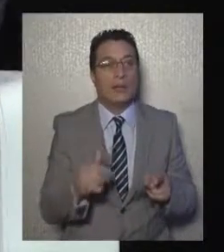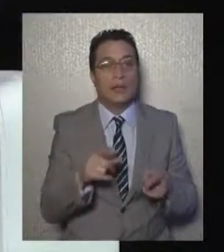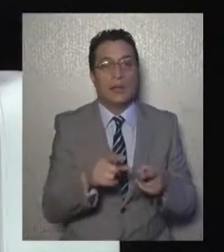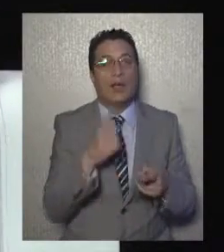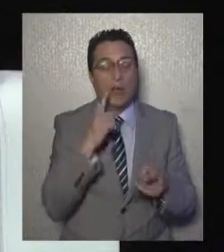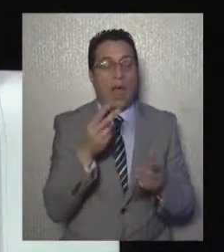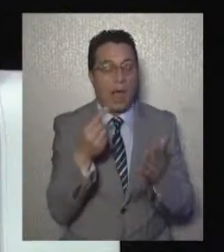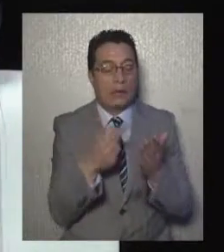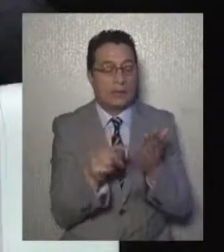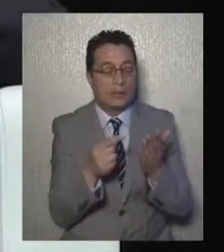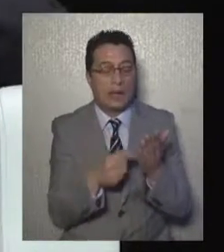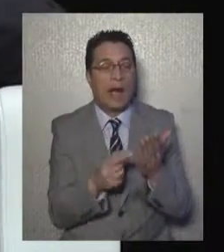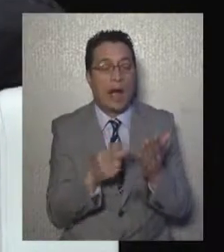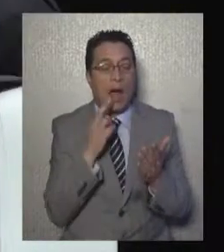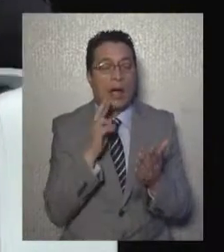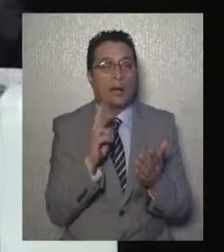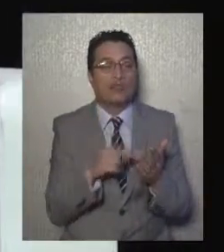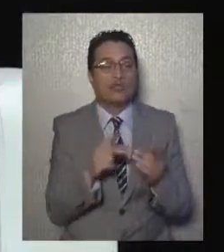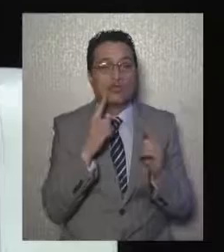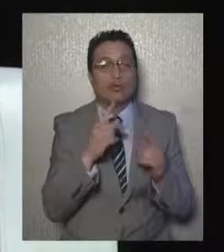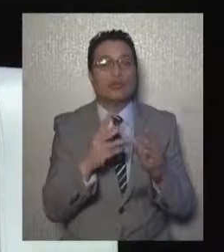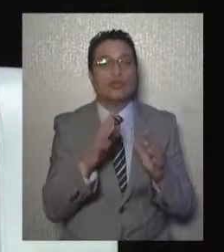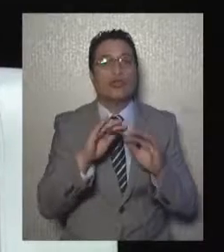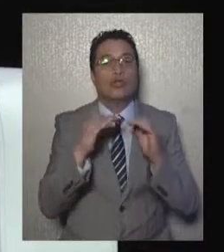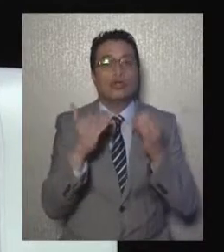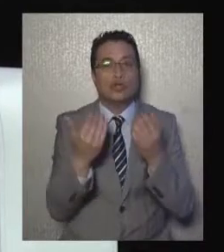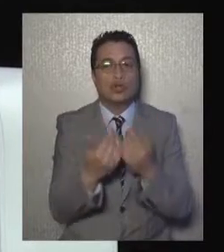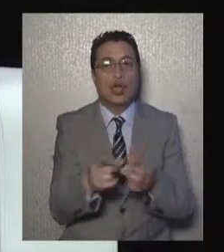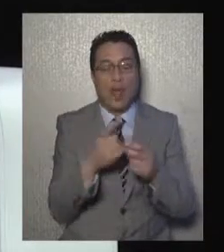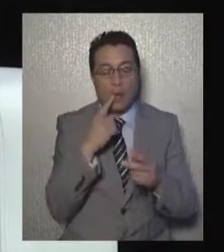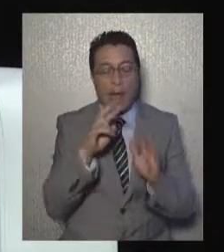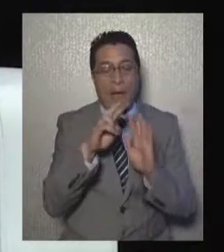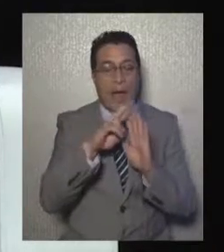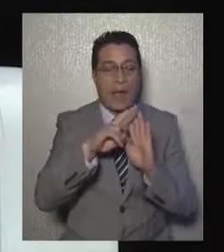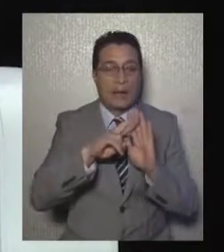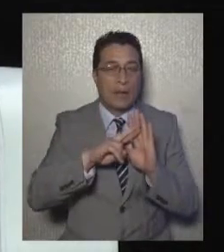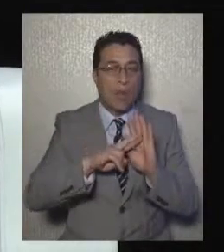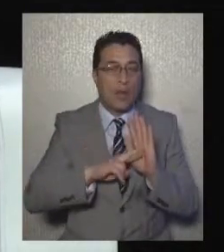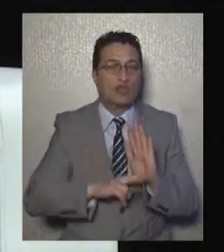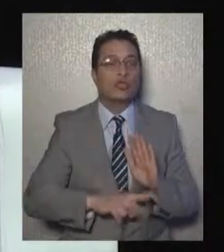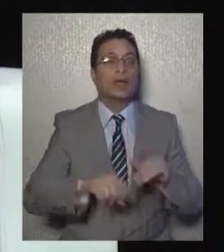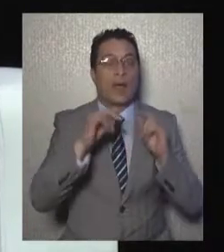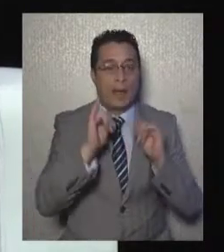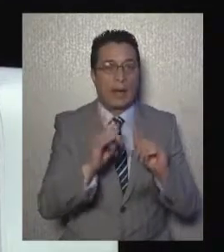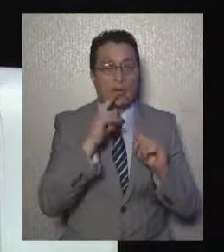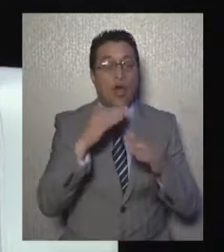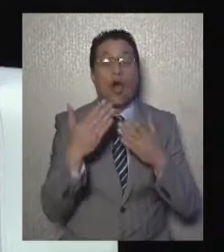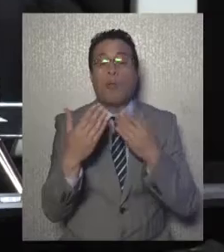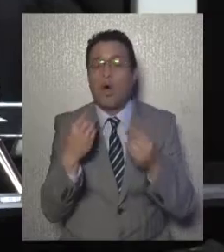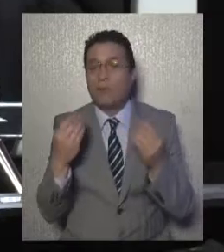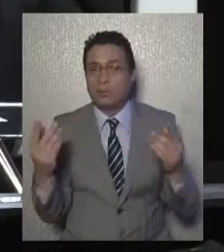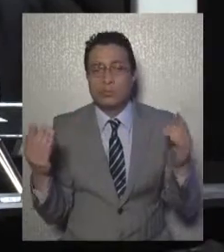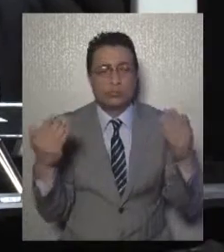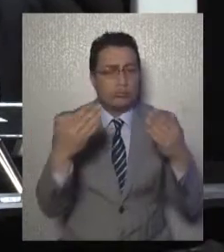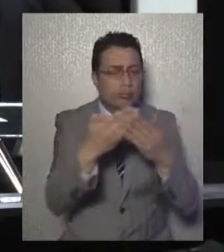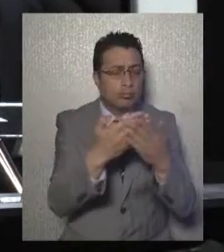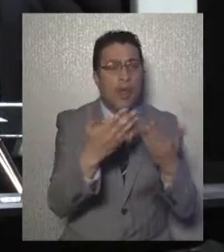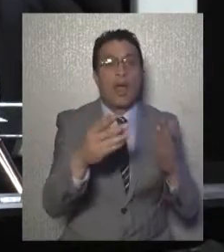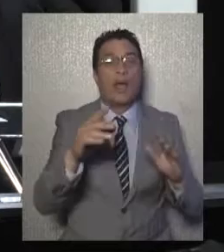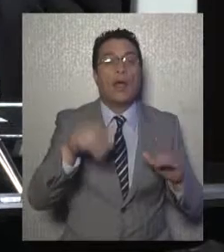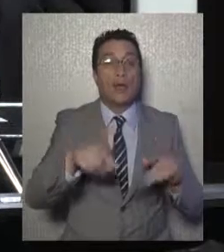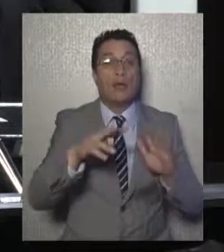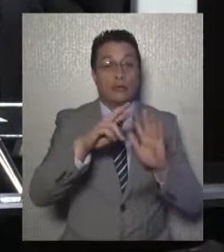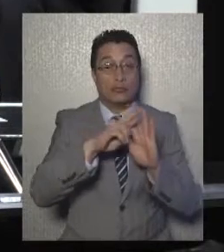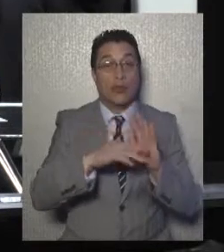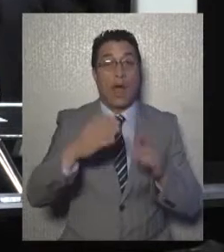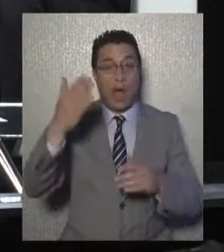una revisión exhaustiva de las regulaciones que tenemos. ¿Cómo conversan esas regulaciones, muchas de ellas del siglo XIX, cuando andábamos a caballo